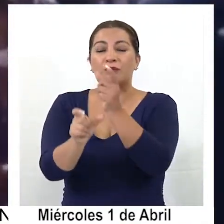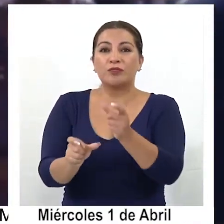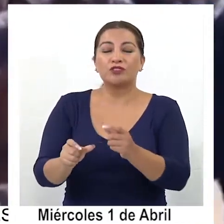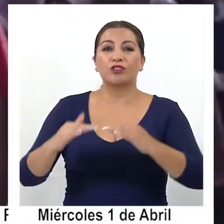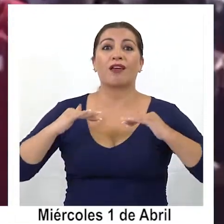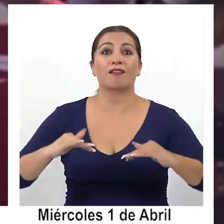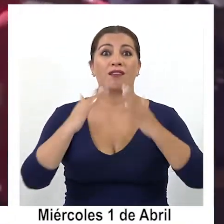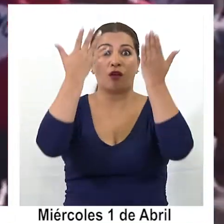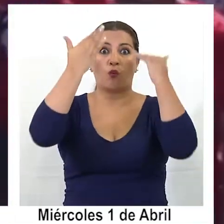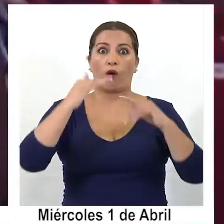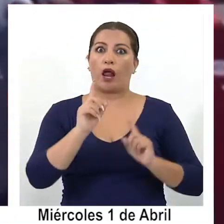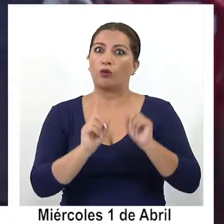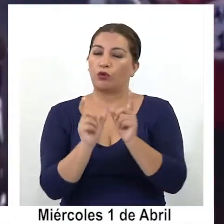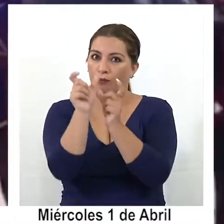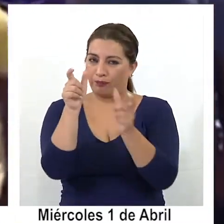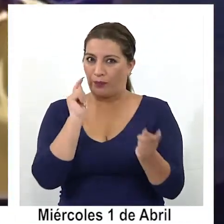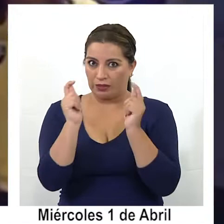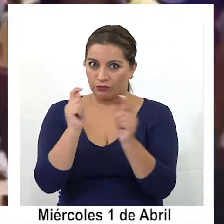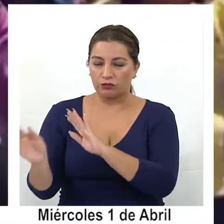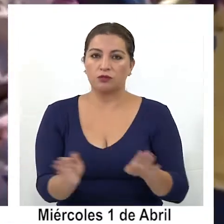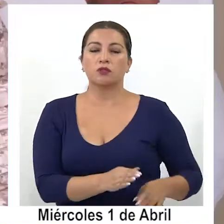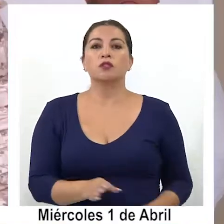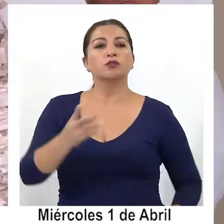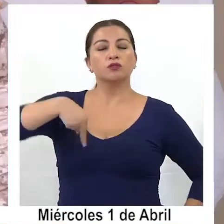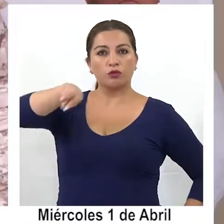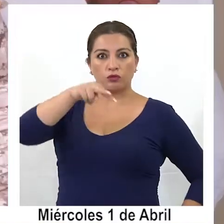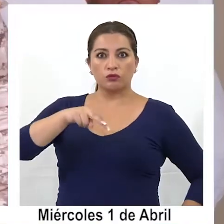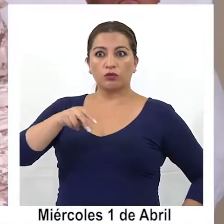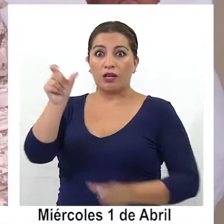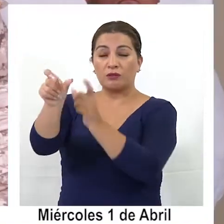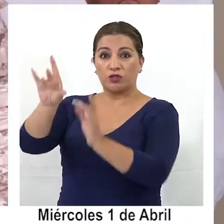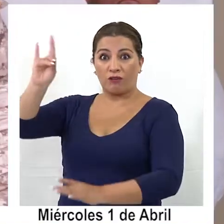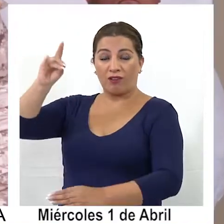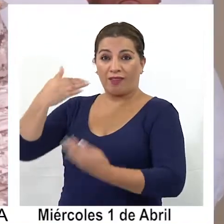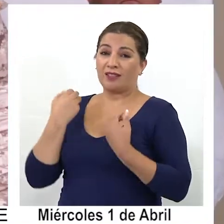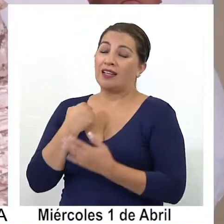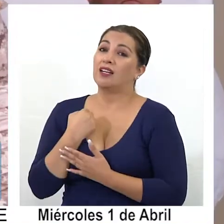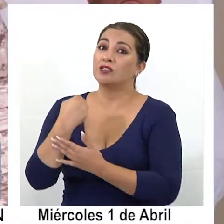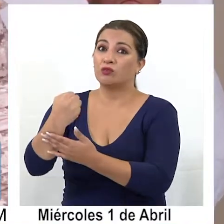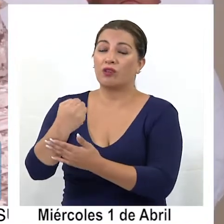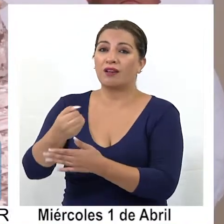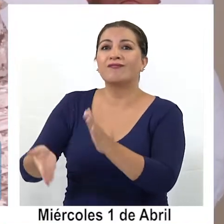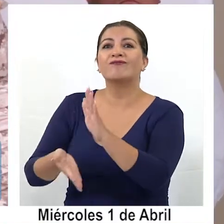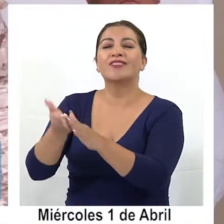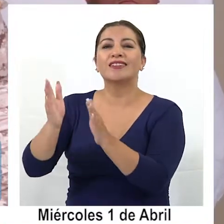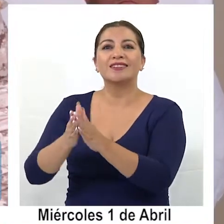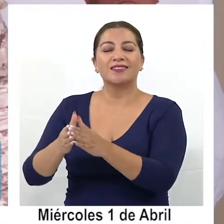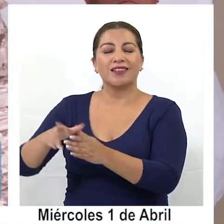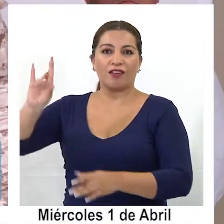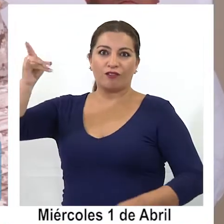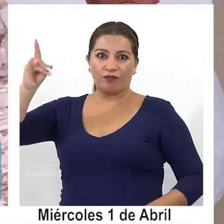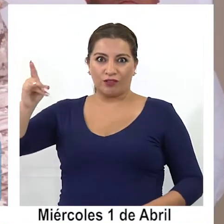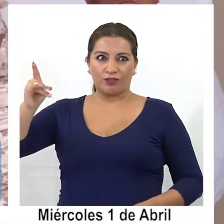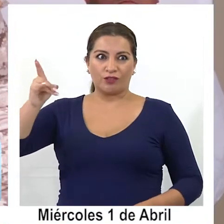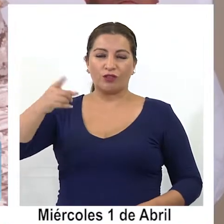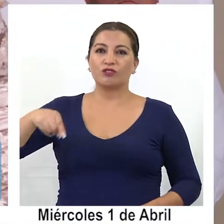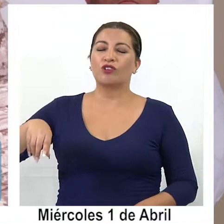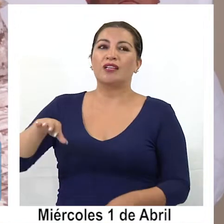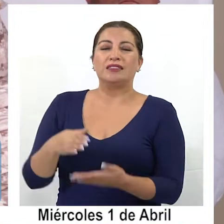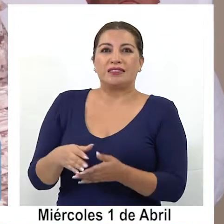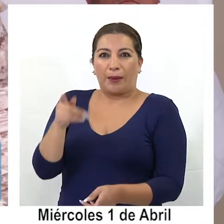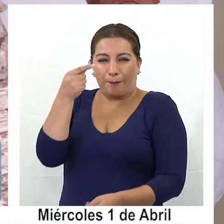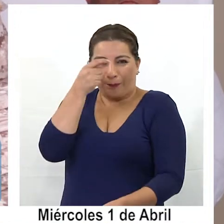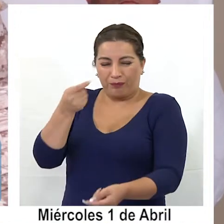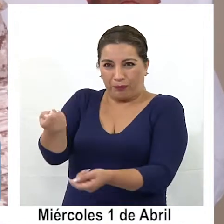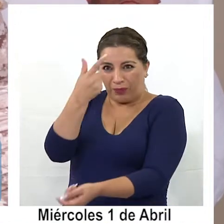Guara estén en peligro. Y en la medida que los podamos ayudar a salir del país y volver a Bolivia, vamos a disminuir un foco de contagio, tanto para